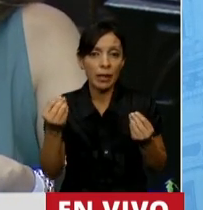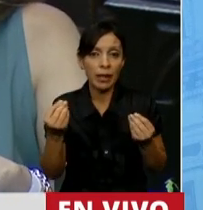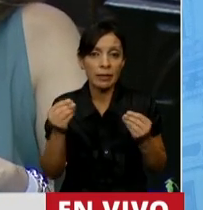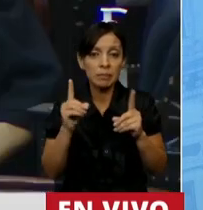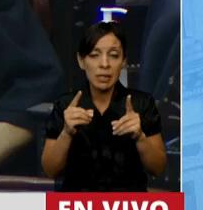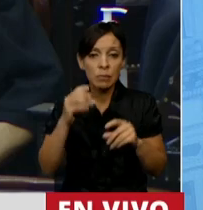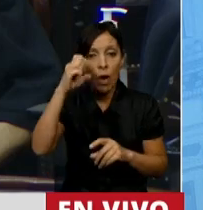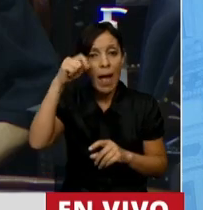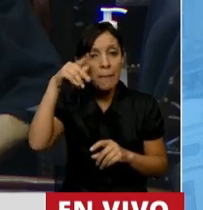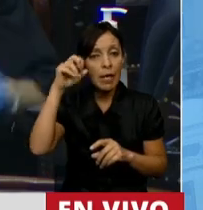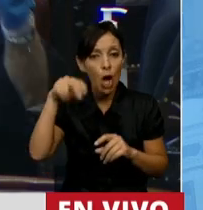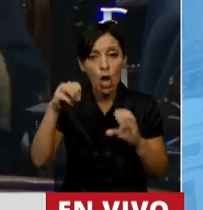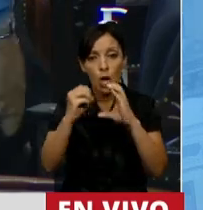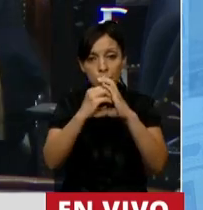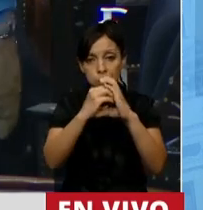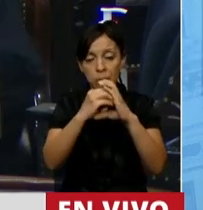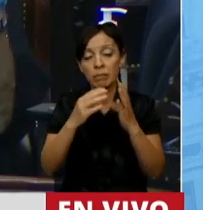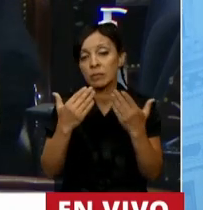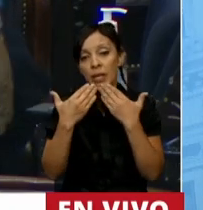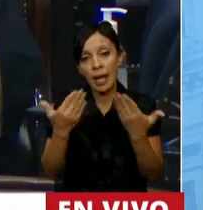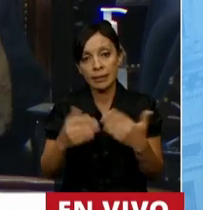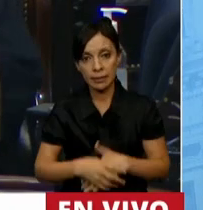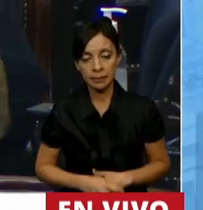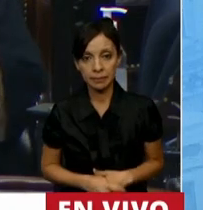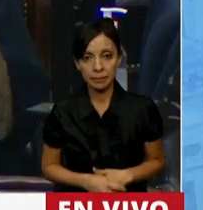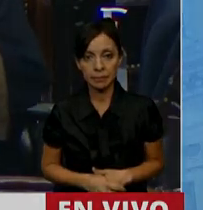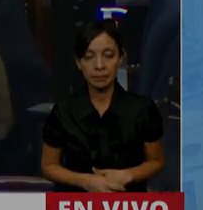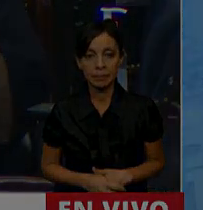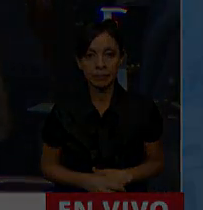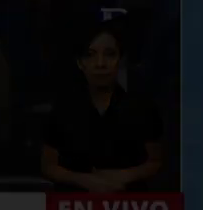embrión. Gracias, señor presidente. Gracias, diputado Manzi. En el uso